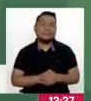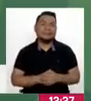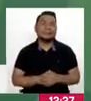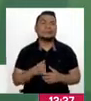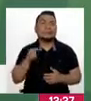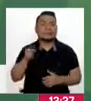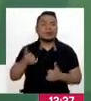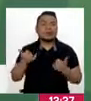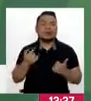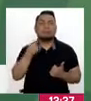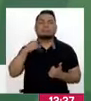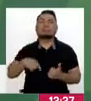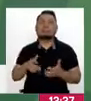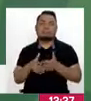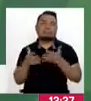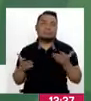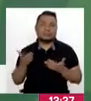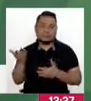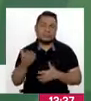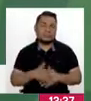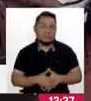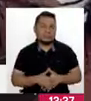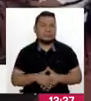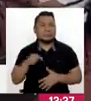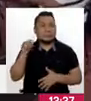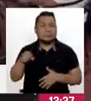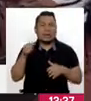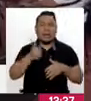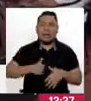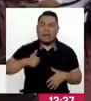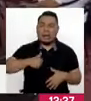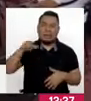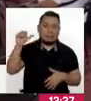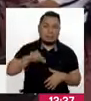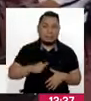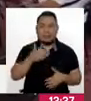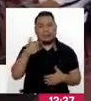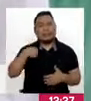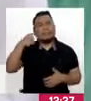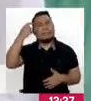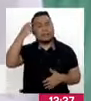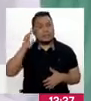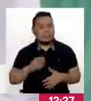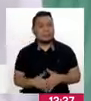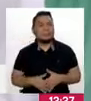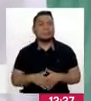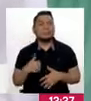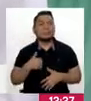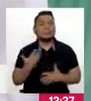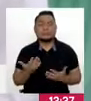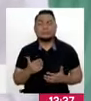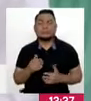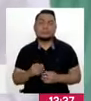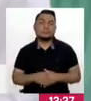y están afectando con esa actitud, pienso, lo digo de manera